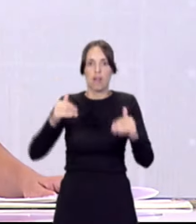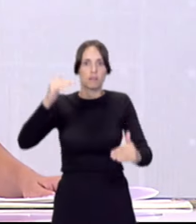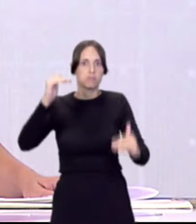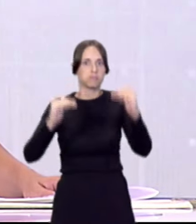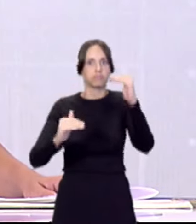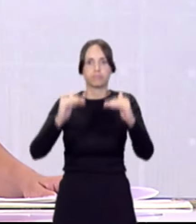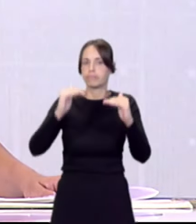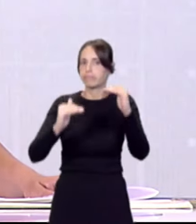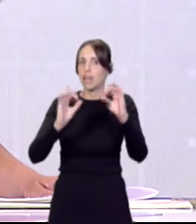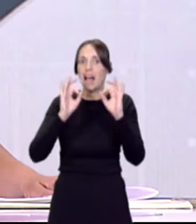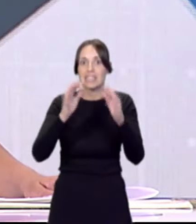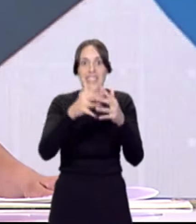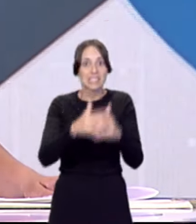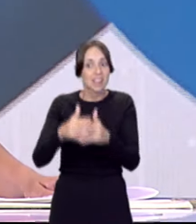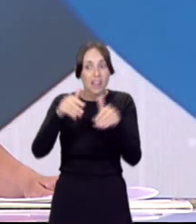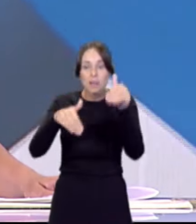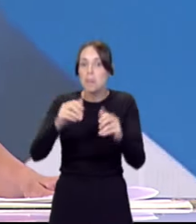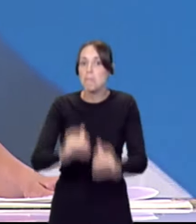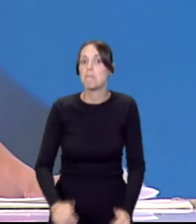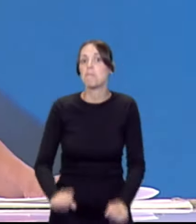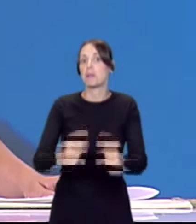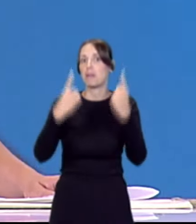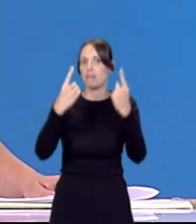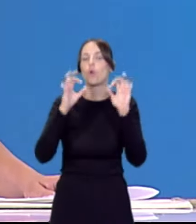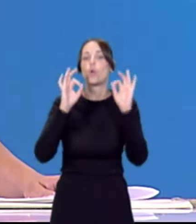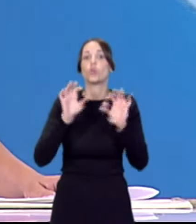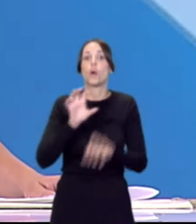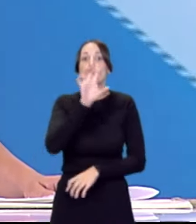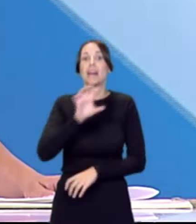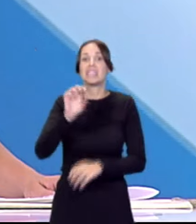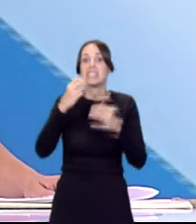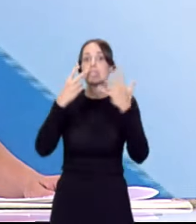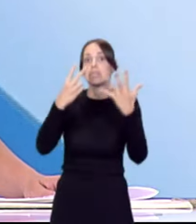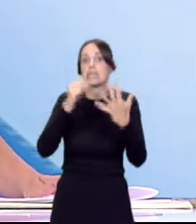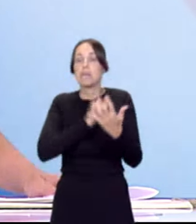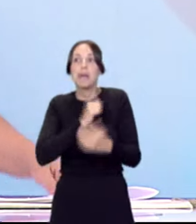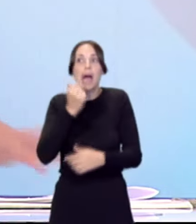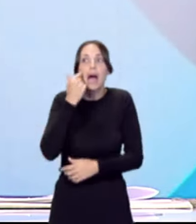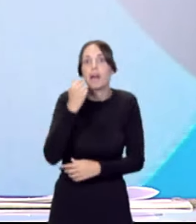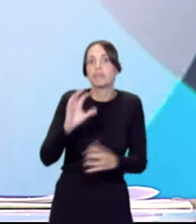Todo depende de lo que ocurra en siete estados bisagra, donde nadie sabe quién va a ganar.